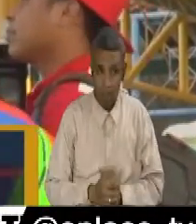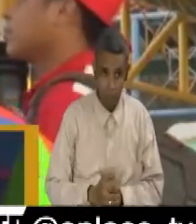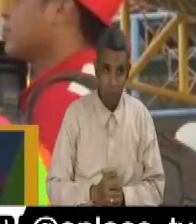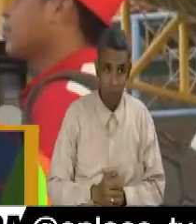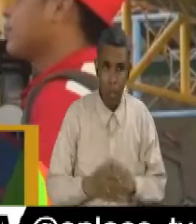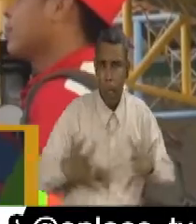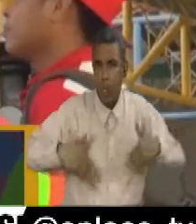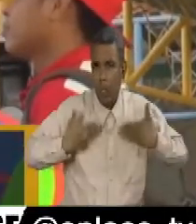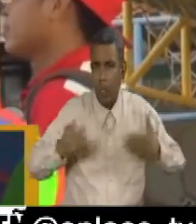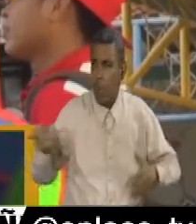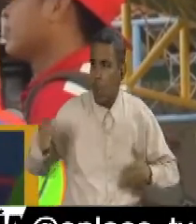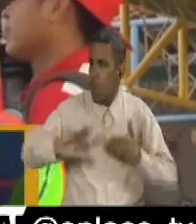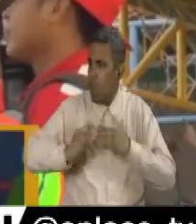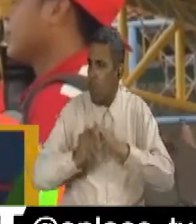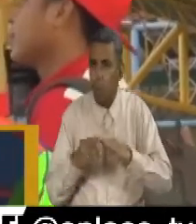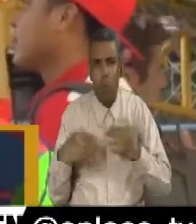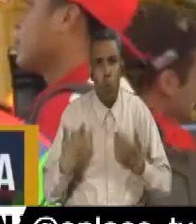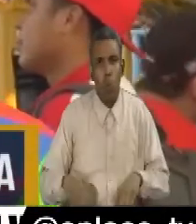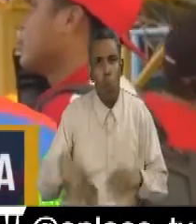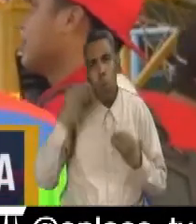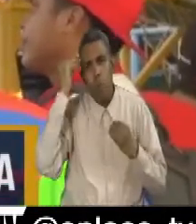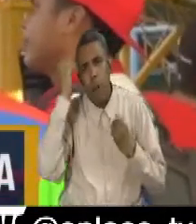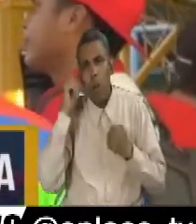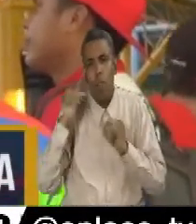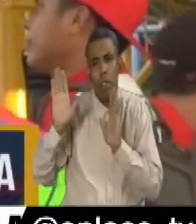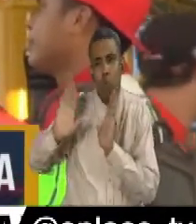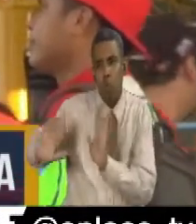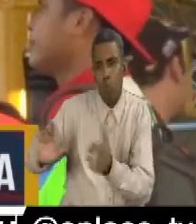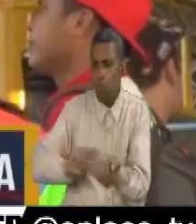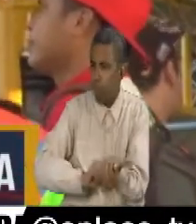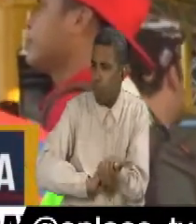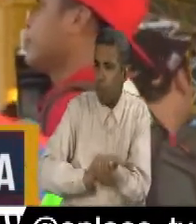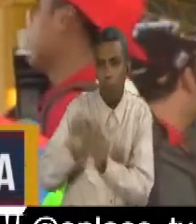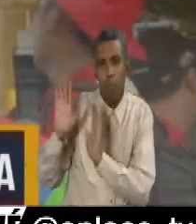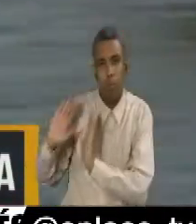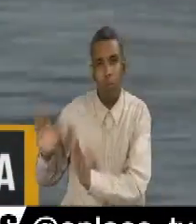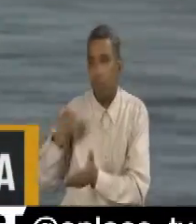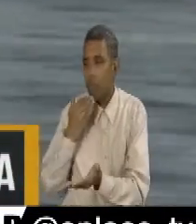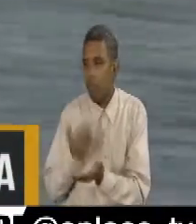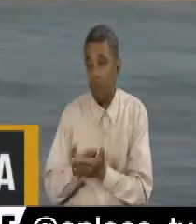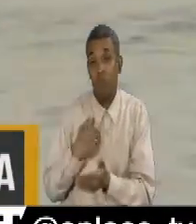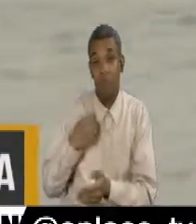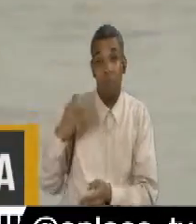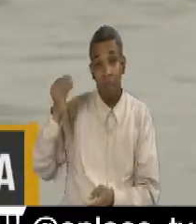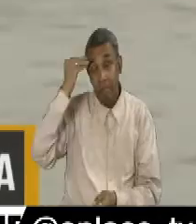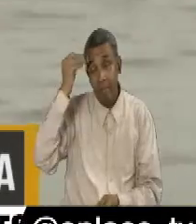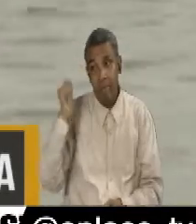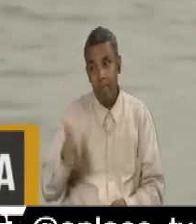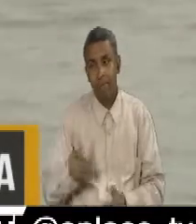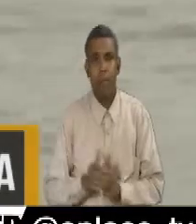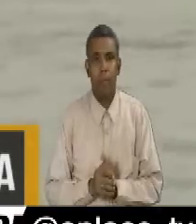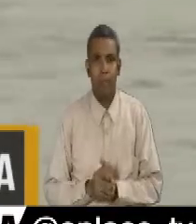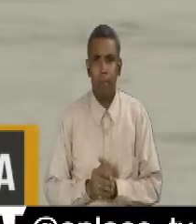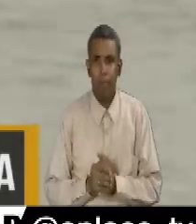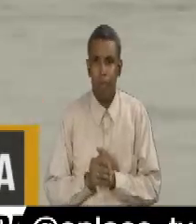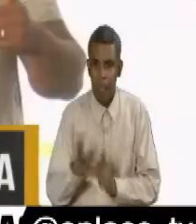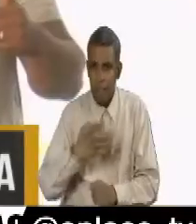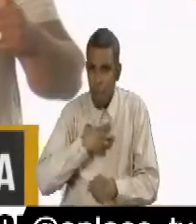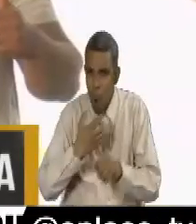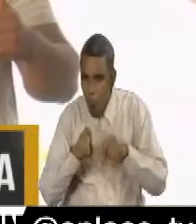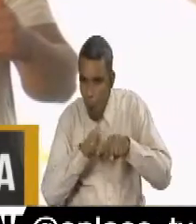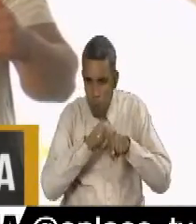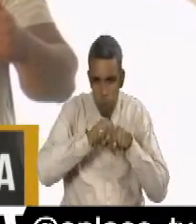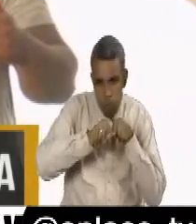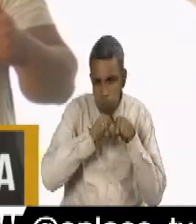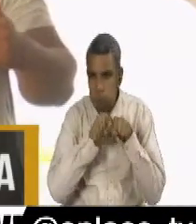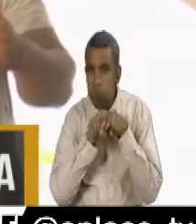gente súper cálida y en general me llevó la mejor experiencia de acá. Los mejores exponentes de este deporte extremo se